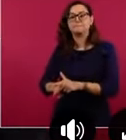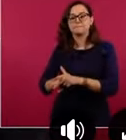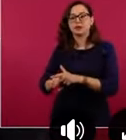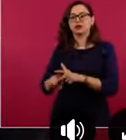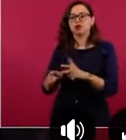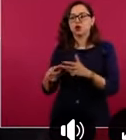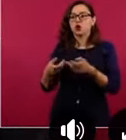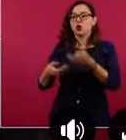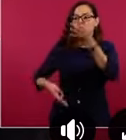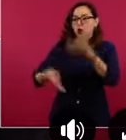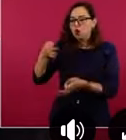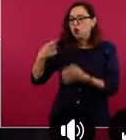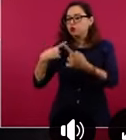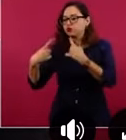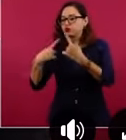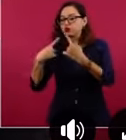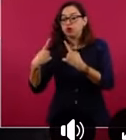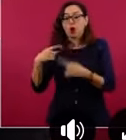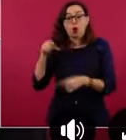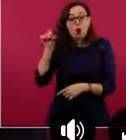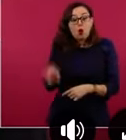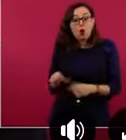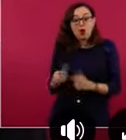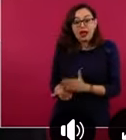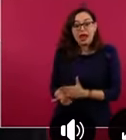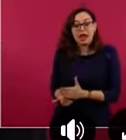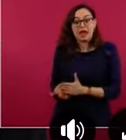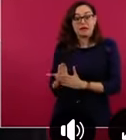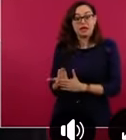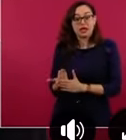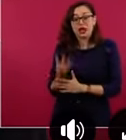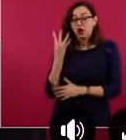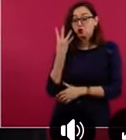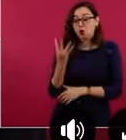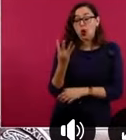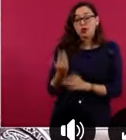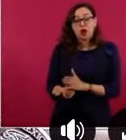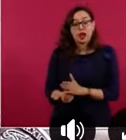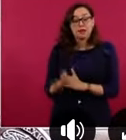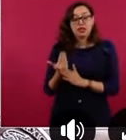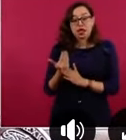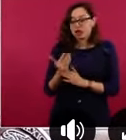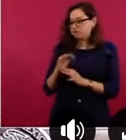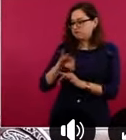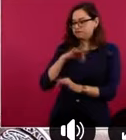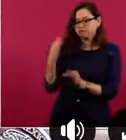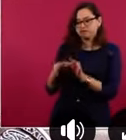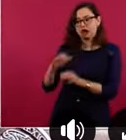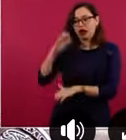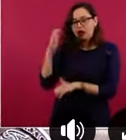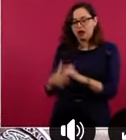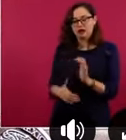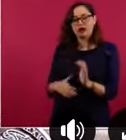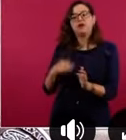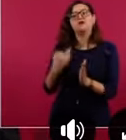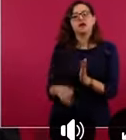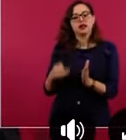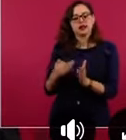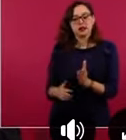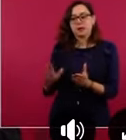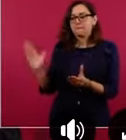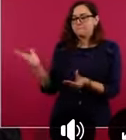antes de la reunión del gabinete. Estamos todavía copiando más información, pero en principio lo que alegan